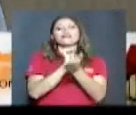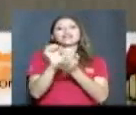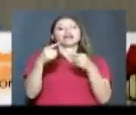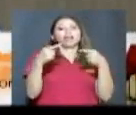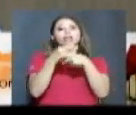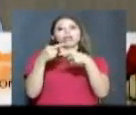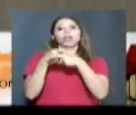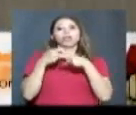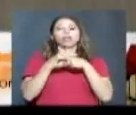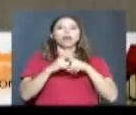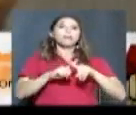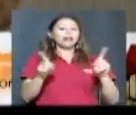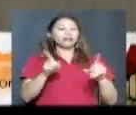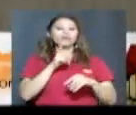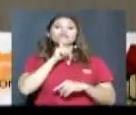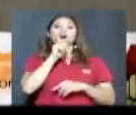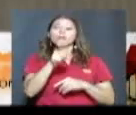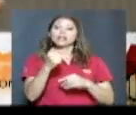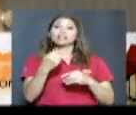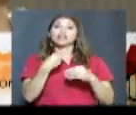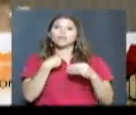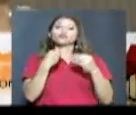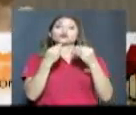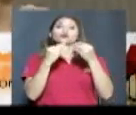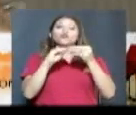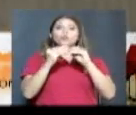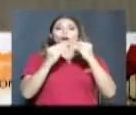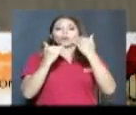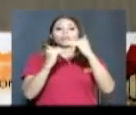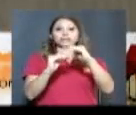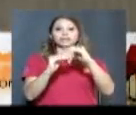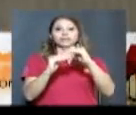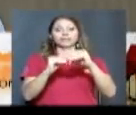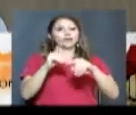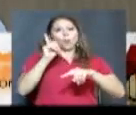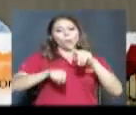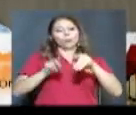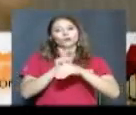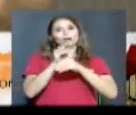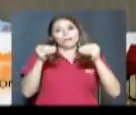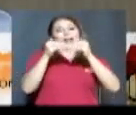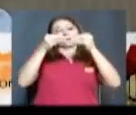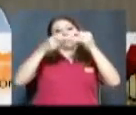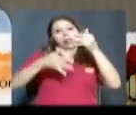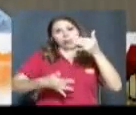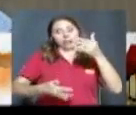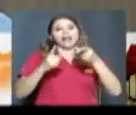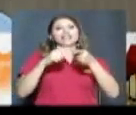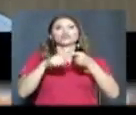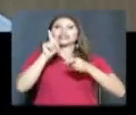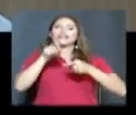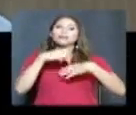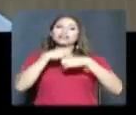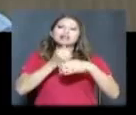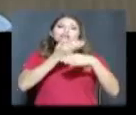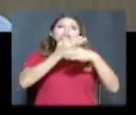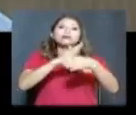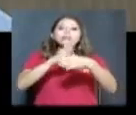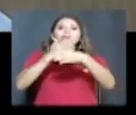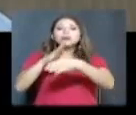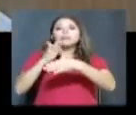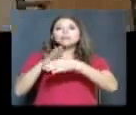pues tenemos un número, digámoslo así, limitado de colores que podemos usar. Bien, entonces, ahí es donde tenemos que empezar, se empieza a hacer esa subdivisión del